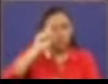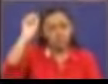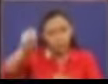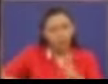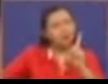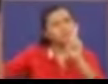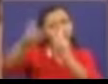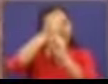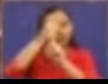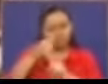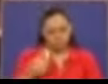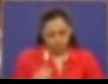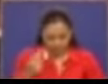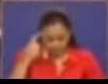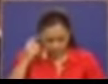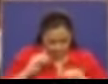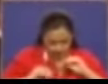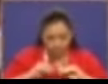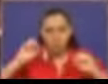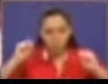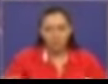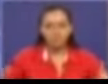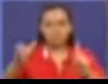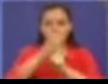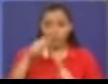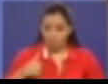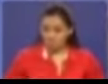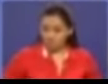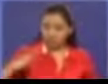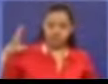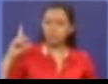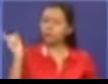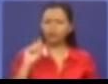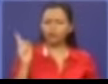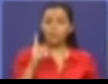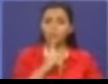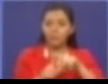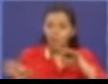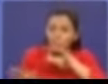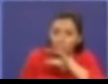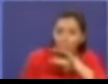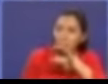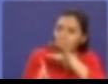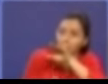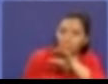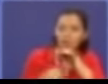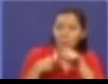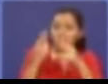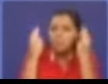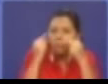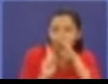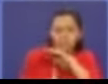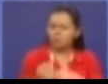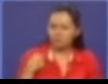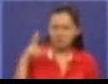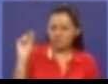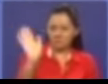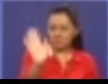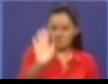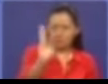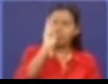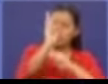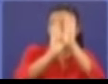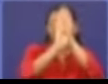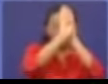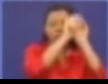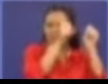nos propongamos. No nos creamos superiores a nadie, pero tampoco inferiores a ninguna nación del planeta. Un saludo